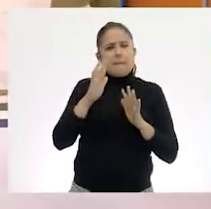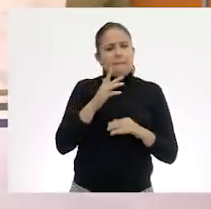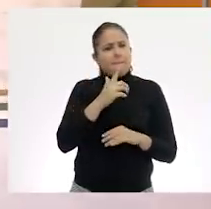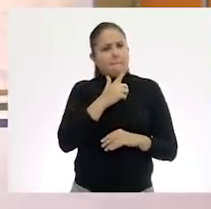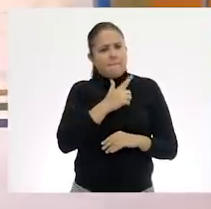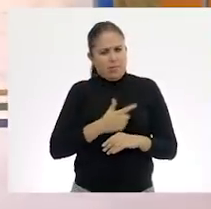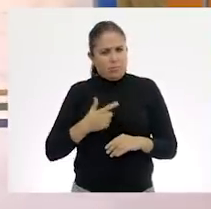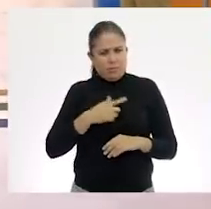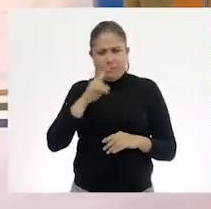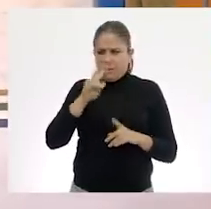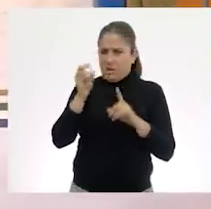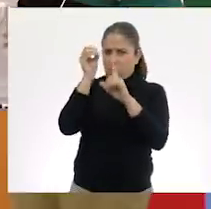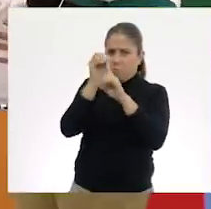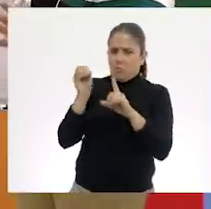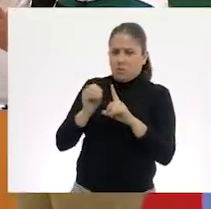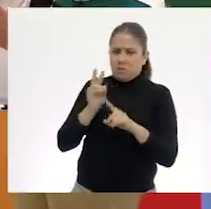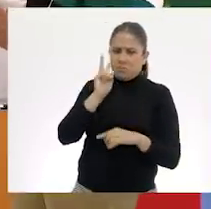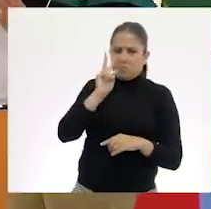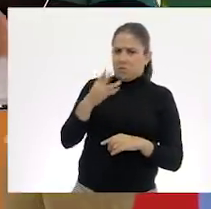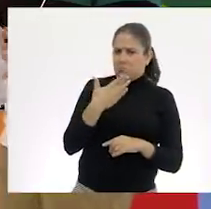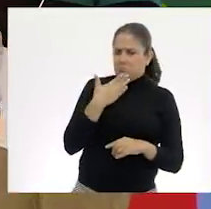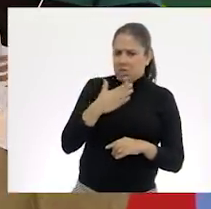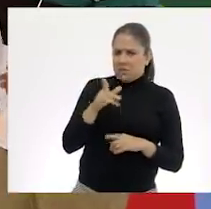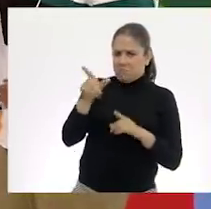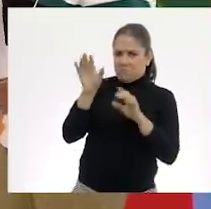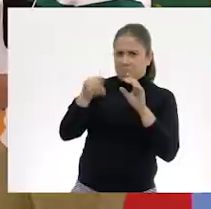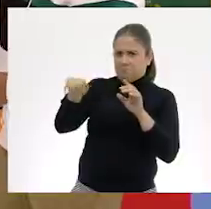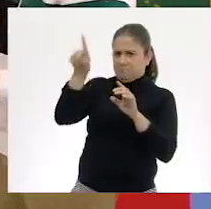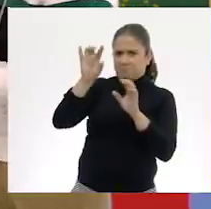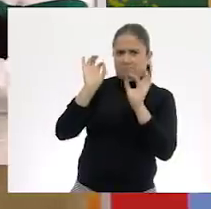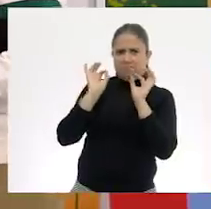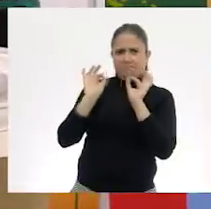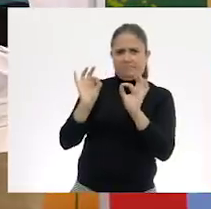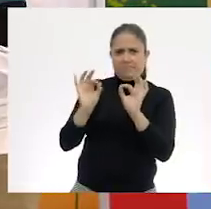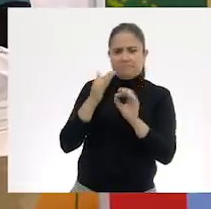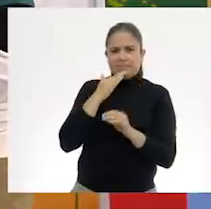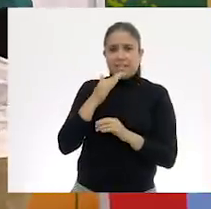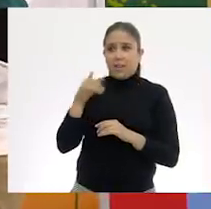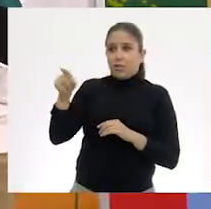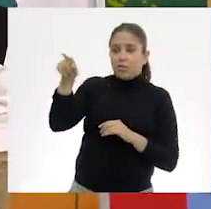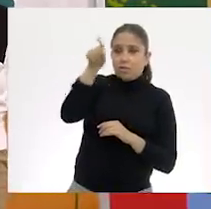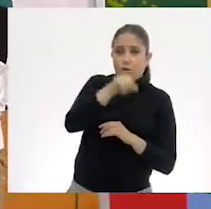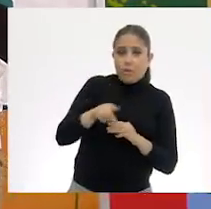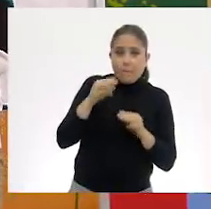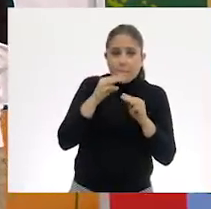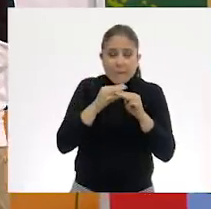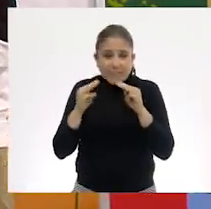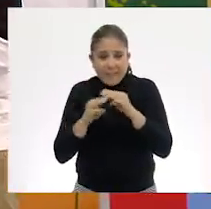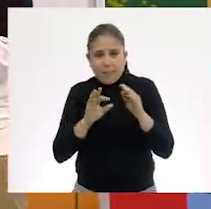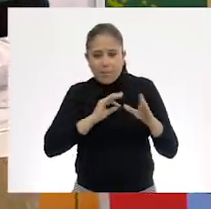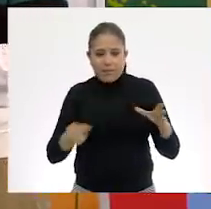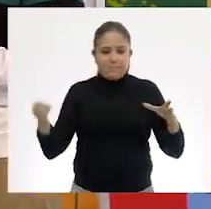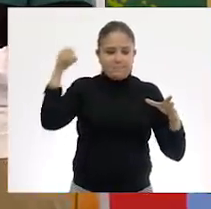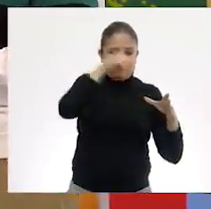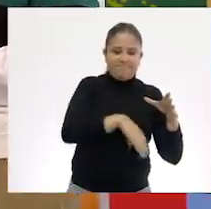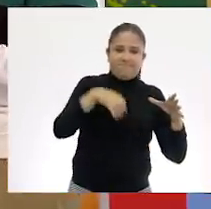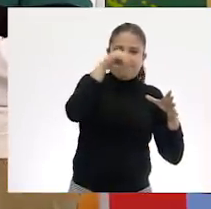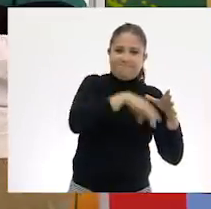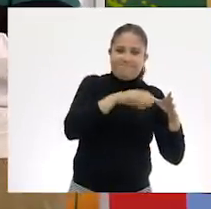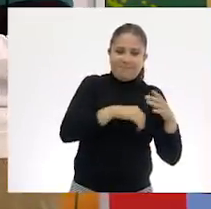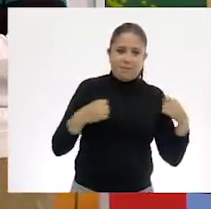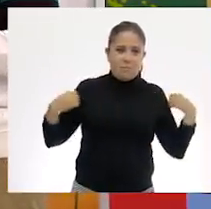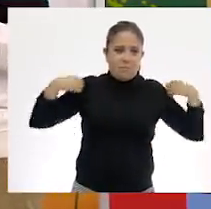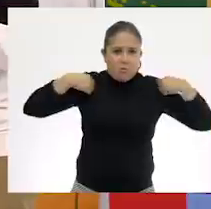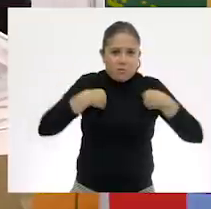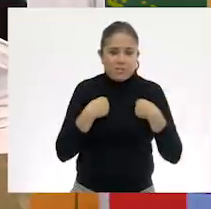cómo lo ordenaste. Sí. Me parece perfecto porque todos los artículos caben dentro de la mochila. Así es. Y la